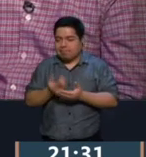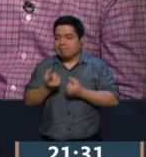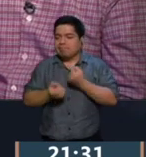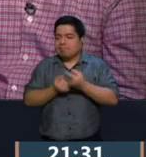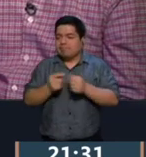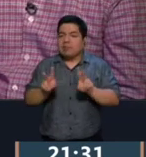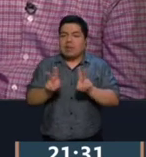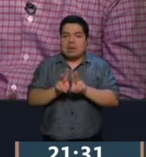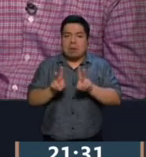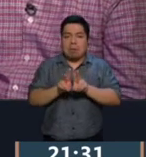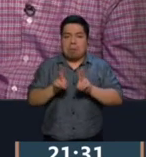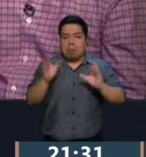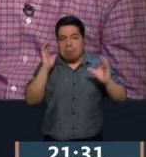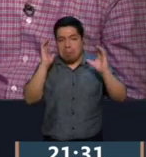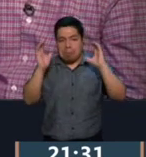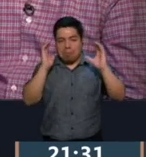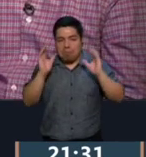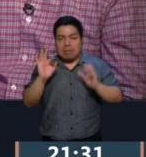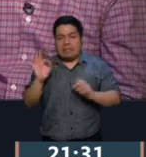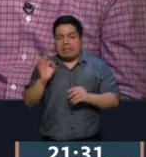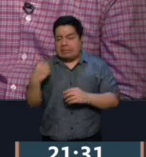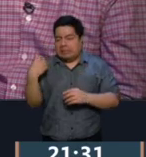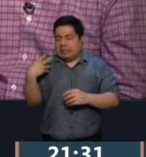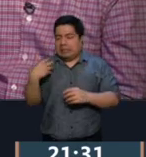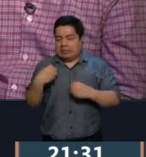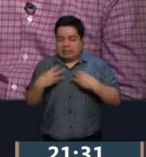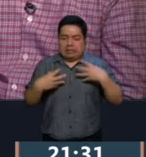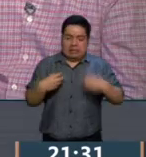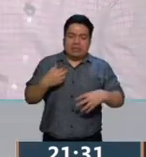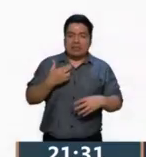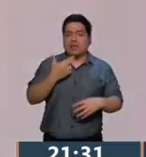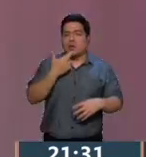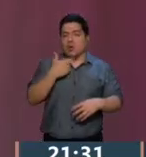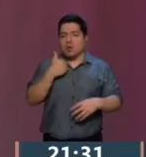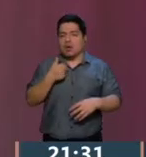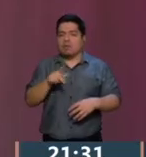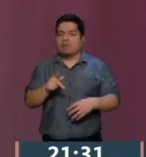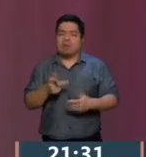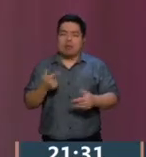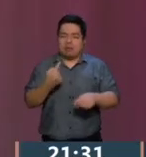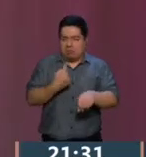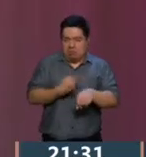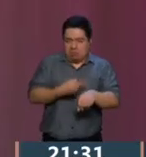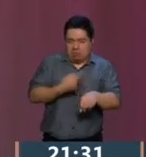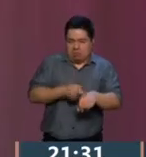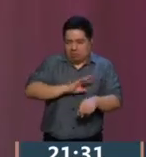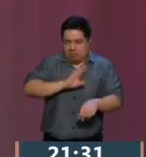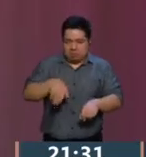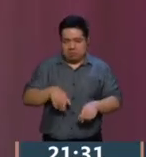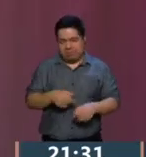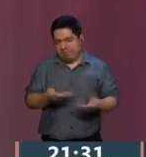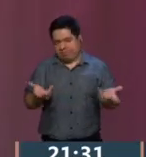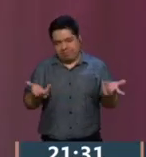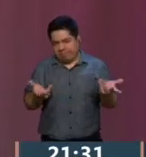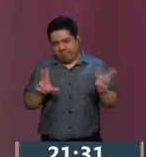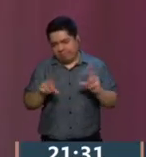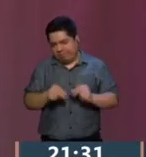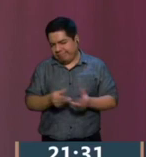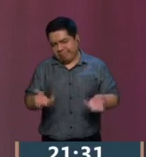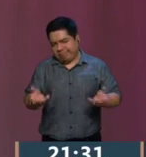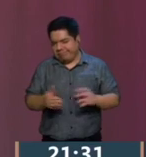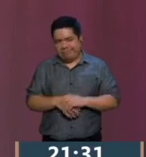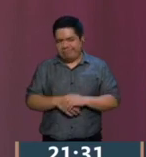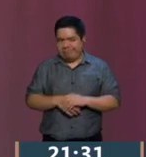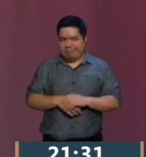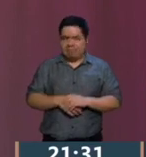se bañaron y tuvieron algún tipo de salpullido. Sin embargo, no pone en riesgo su vida. Por esto de